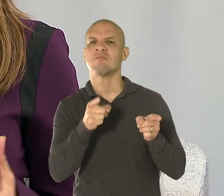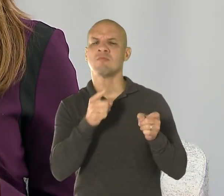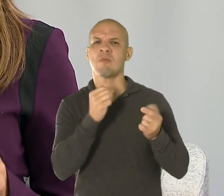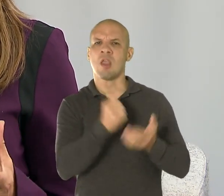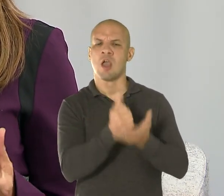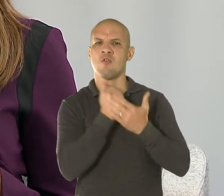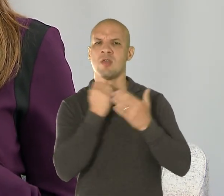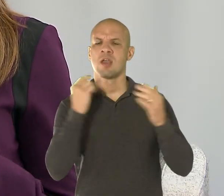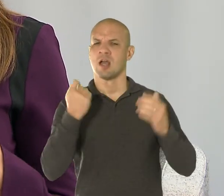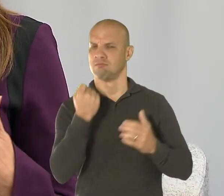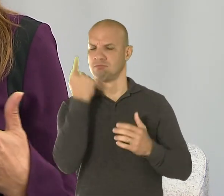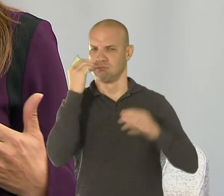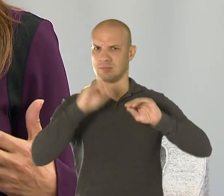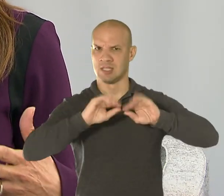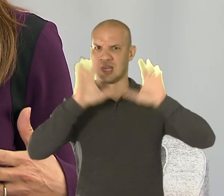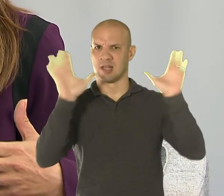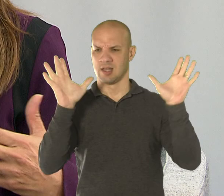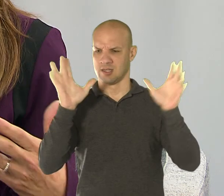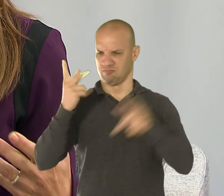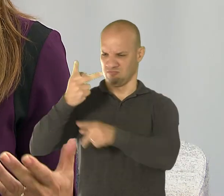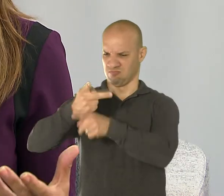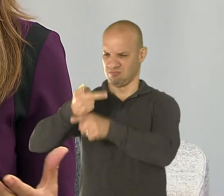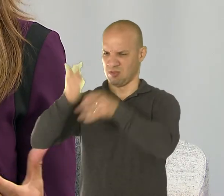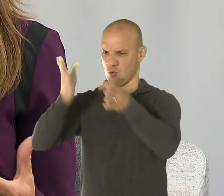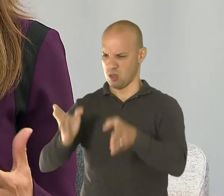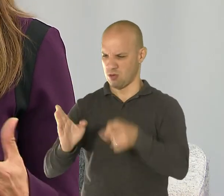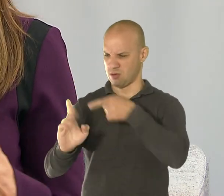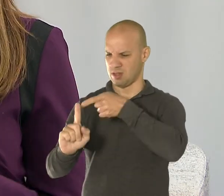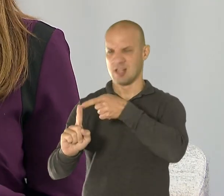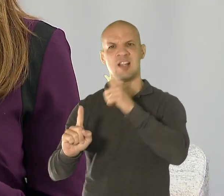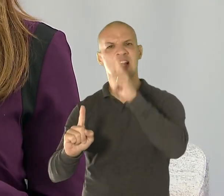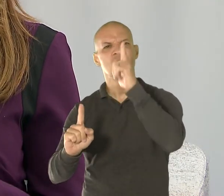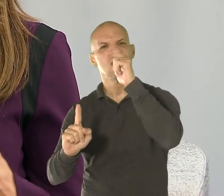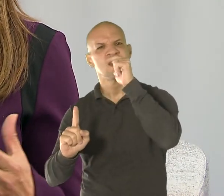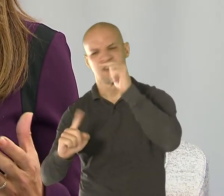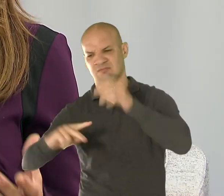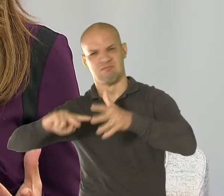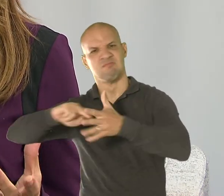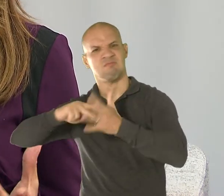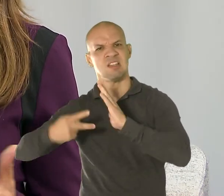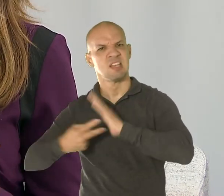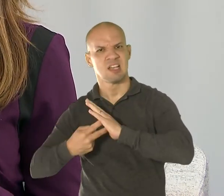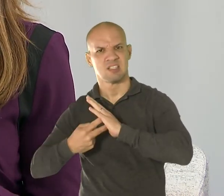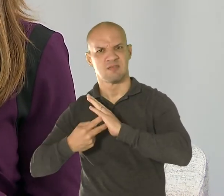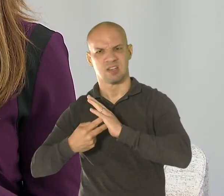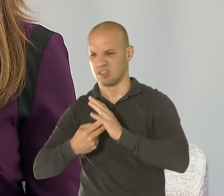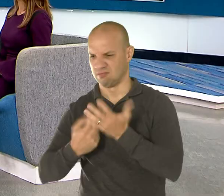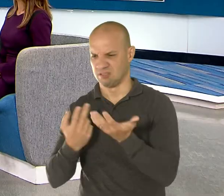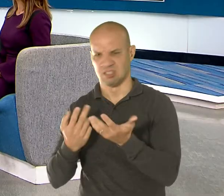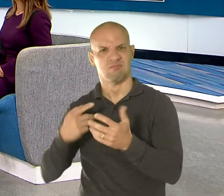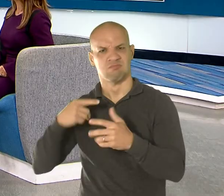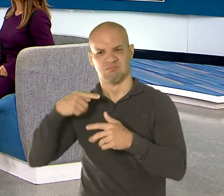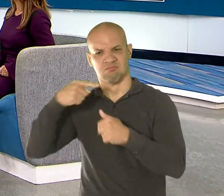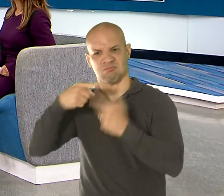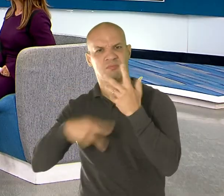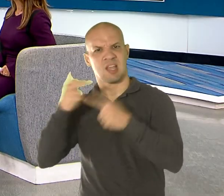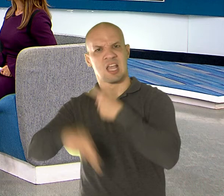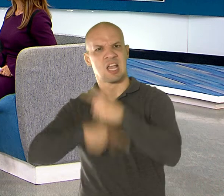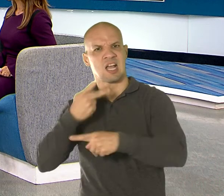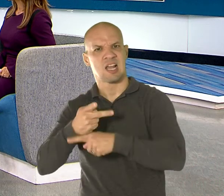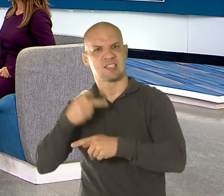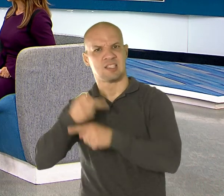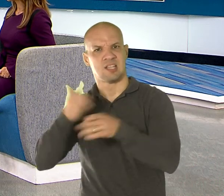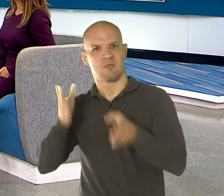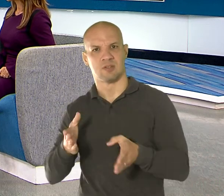a aclarar esa definición de cuidador. ¿Quién es el cuidador y qué tipos de cuidadores hay? Empecemos con el doctor. Pues esa es